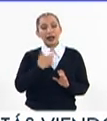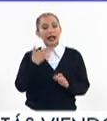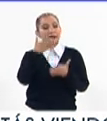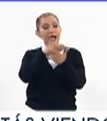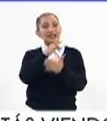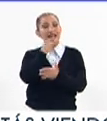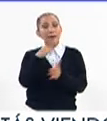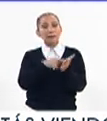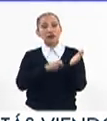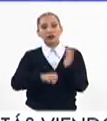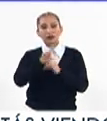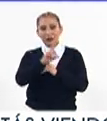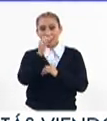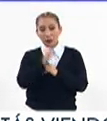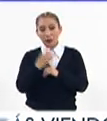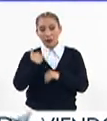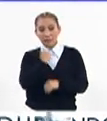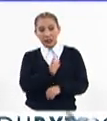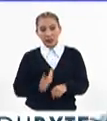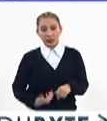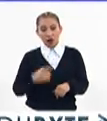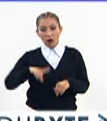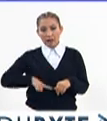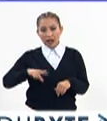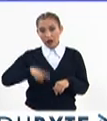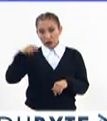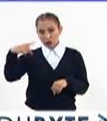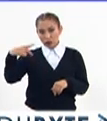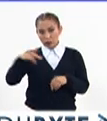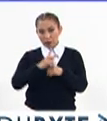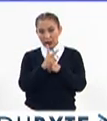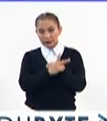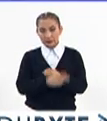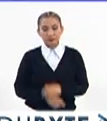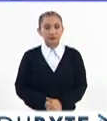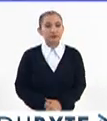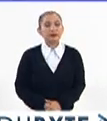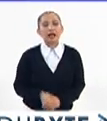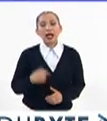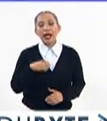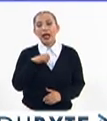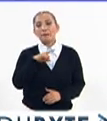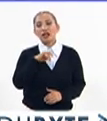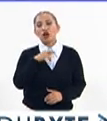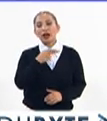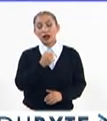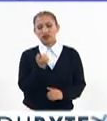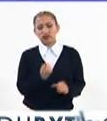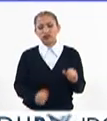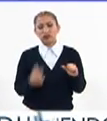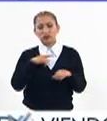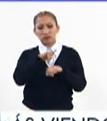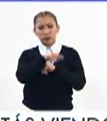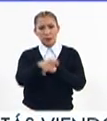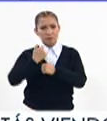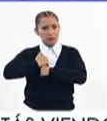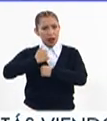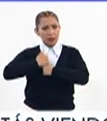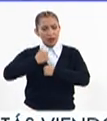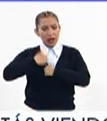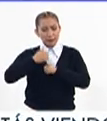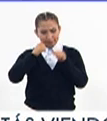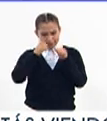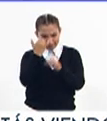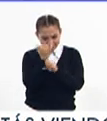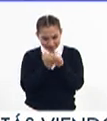en 1939 y fue presidente del gobierno de la República en el exilio. Emilio Herrera fue un destacado aviador militar. Centró